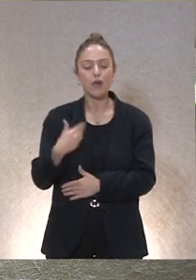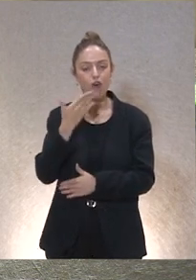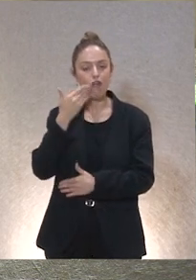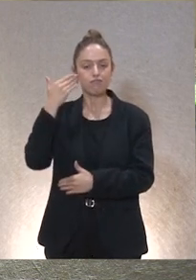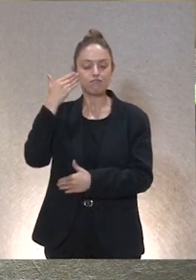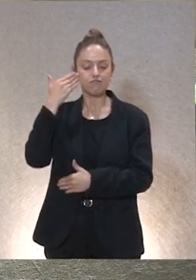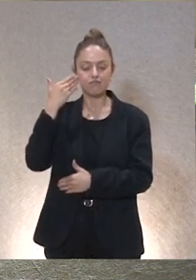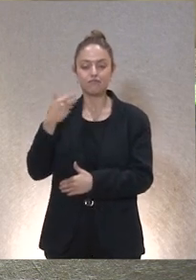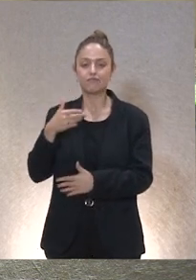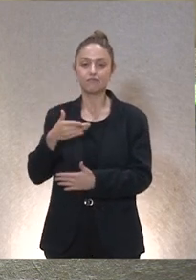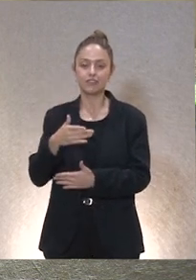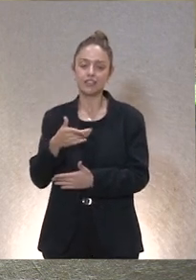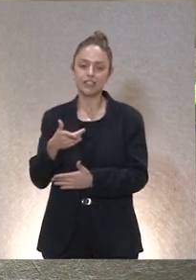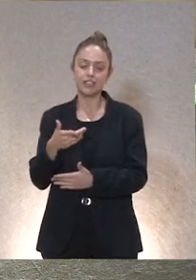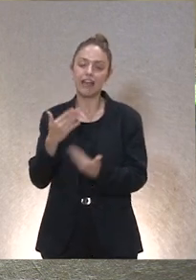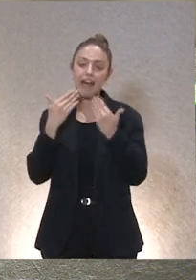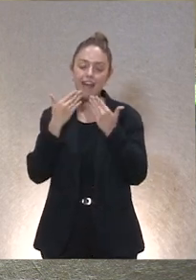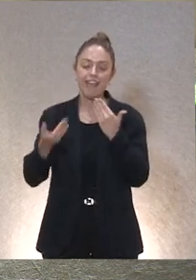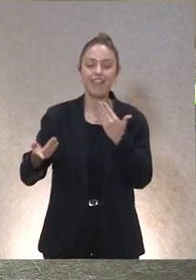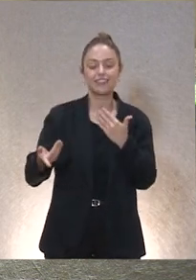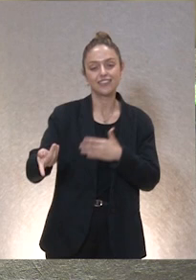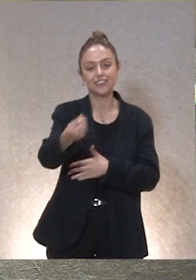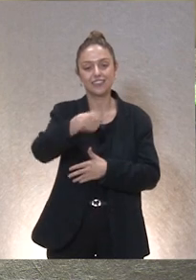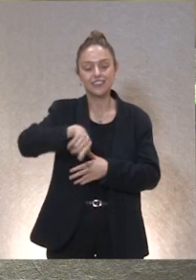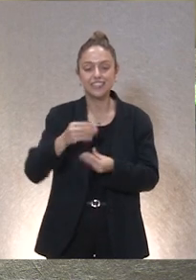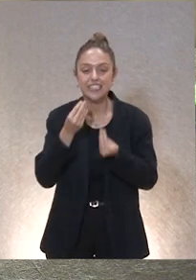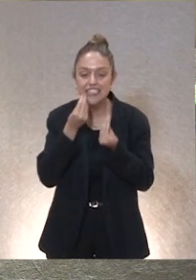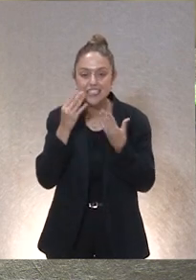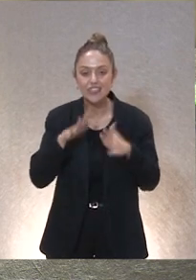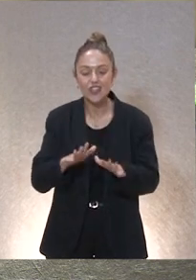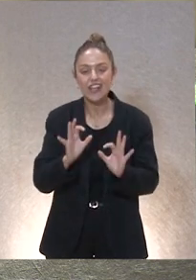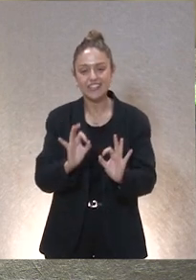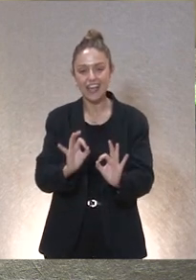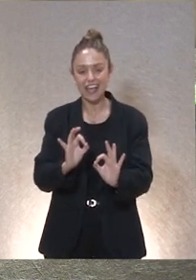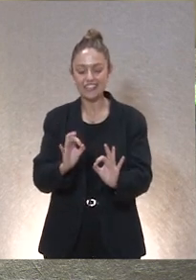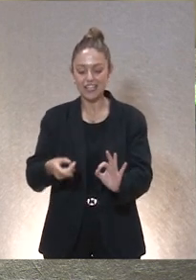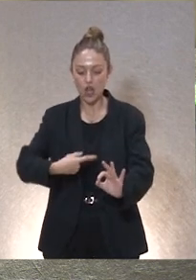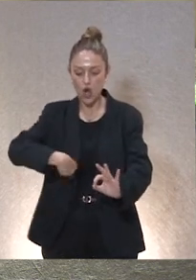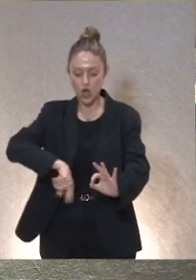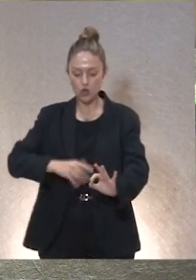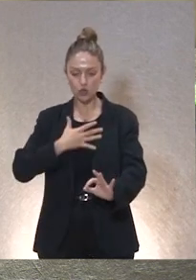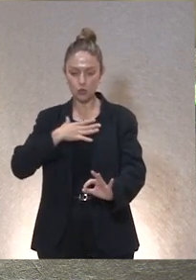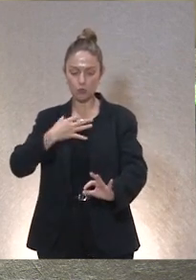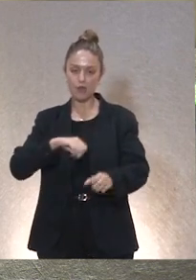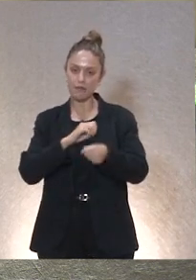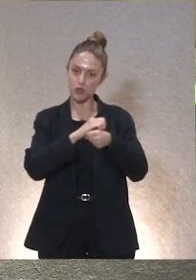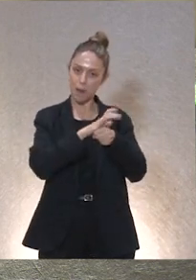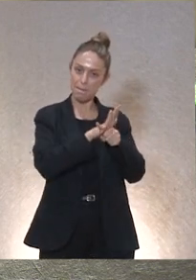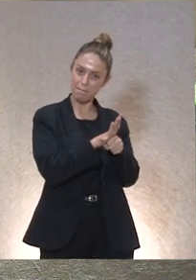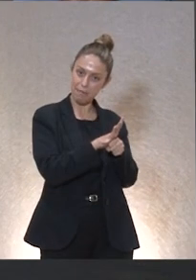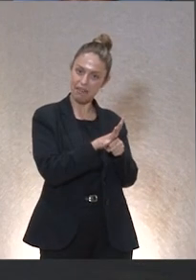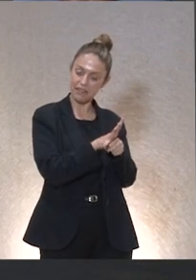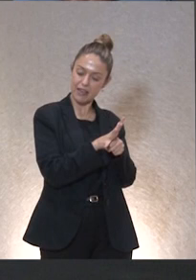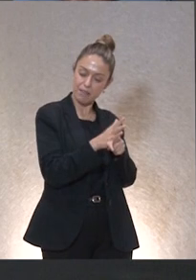cuales eh hemos podido salir Mejor parados de la situación de pandemia y de